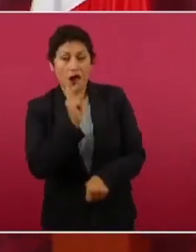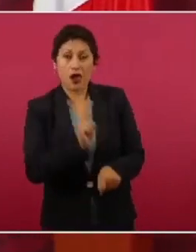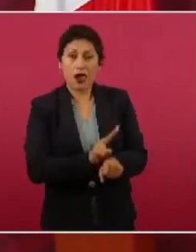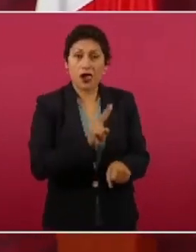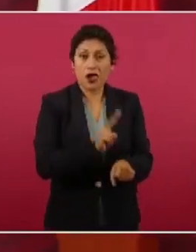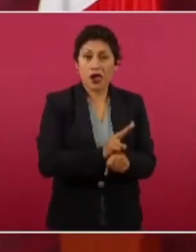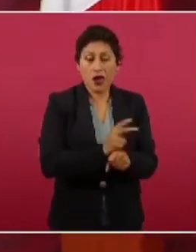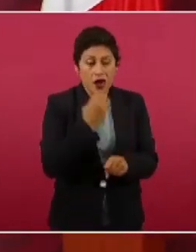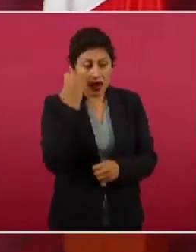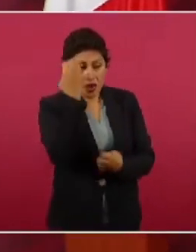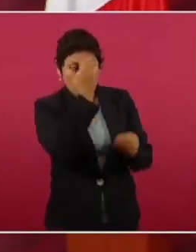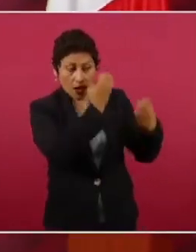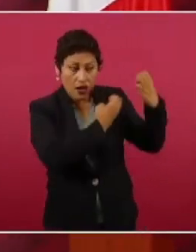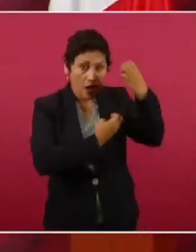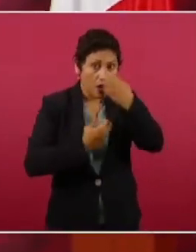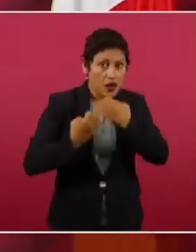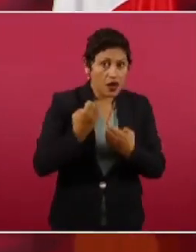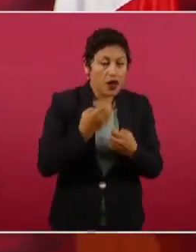administrativa.